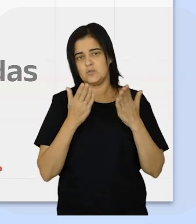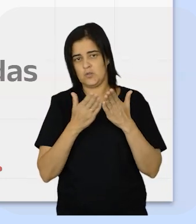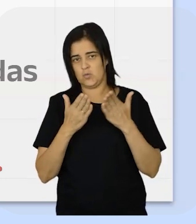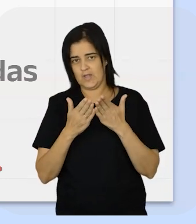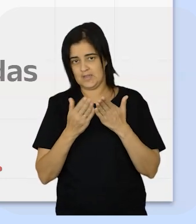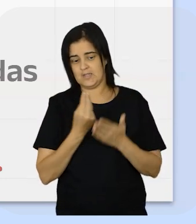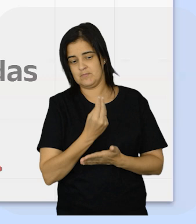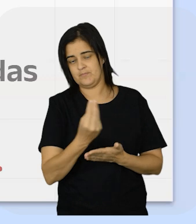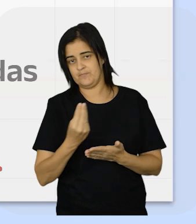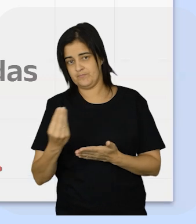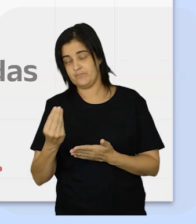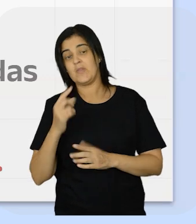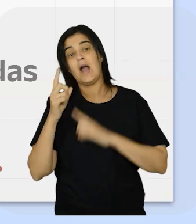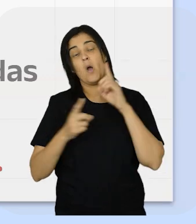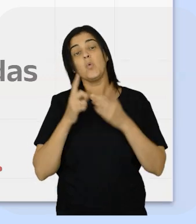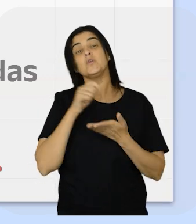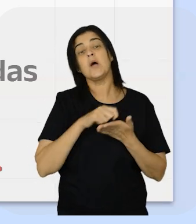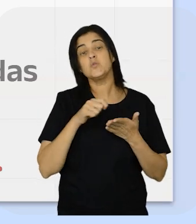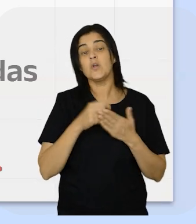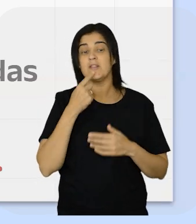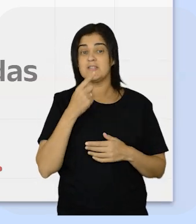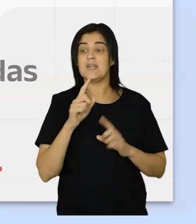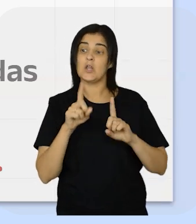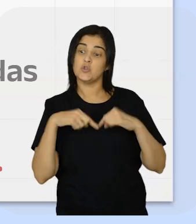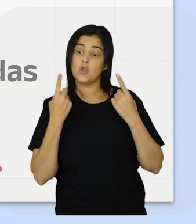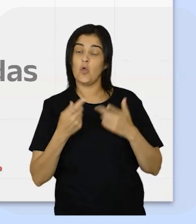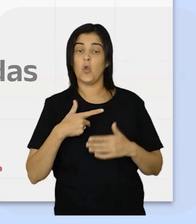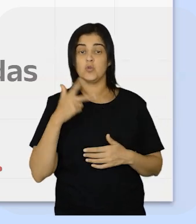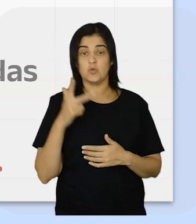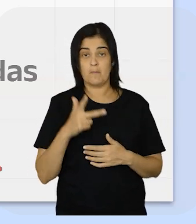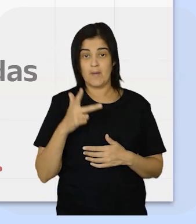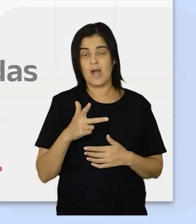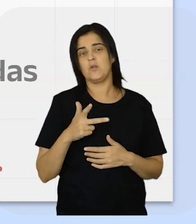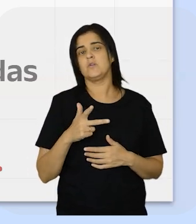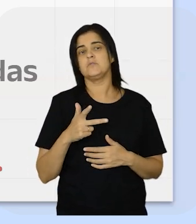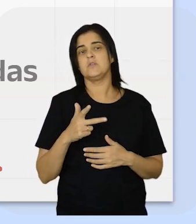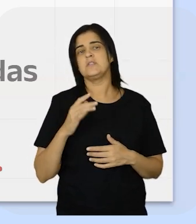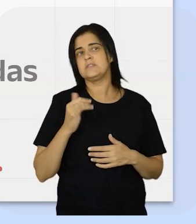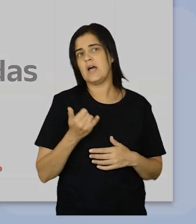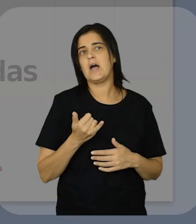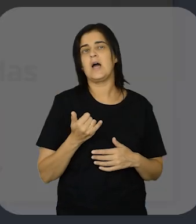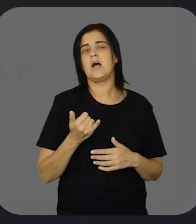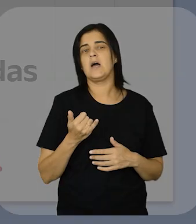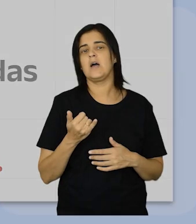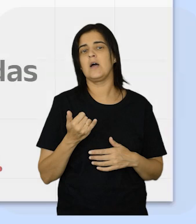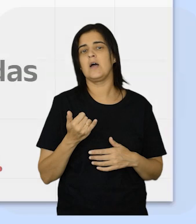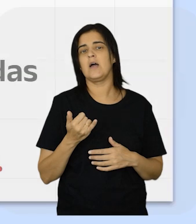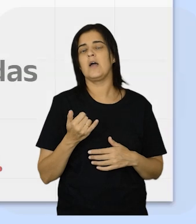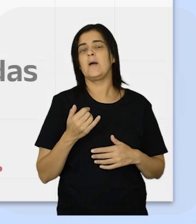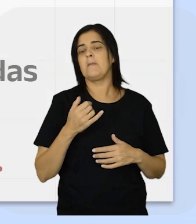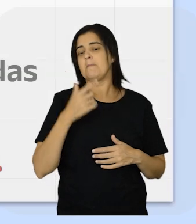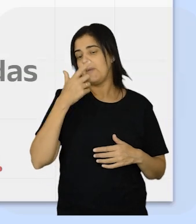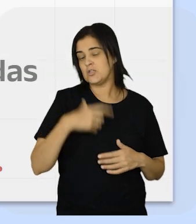Hay algunos autores que hablan de que todos los seres humanos, ya seamos personas tradicionales,